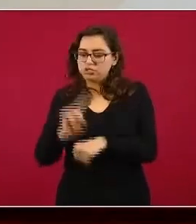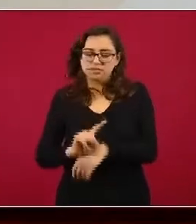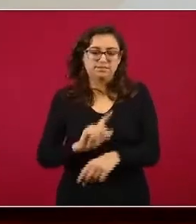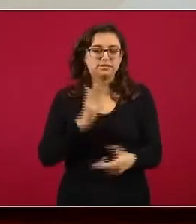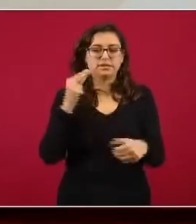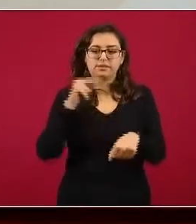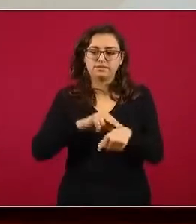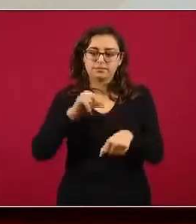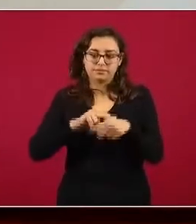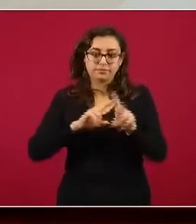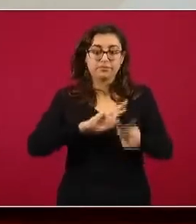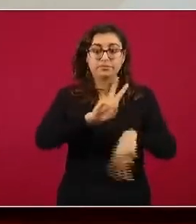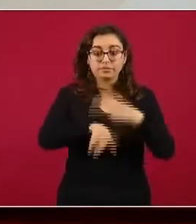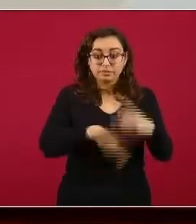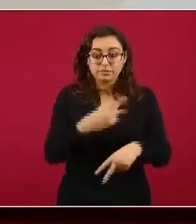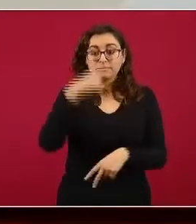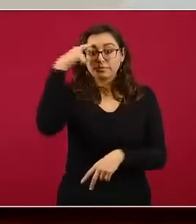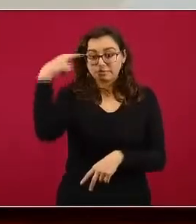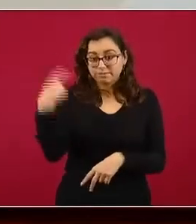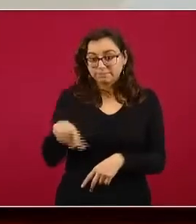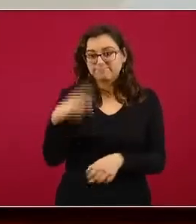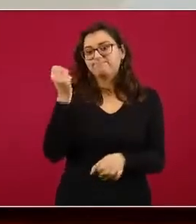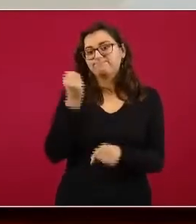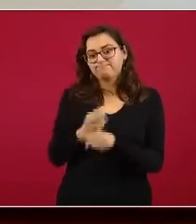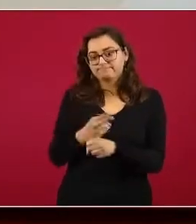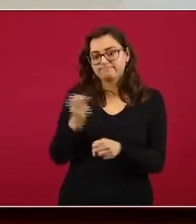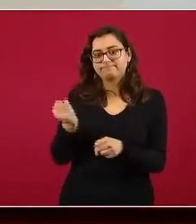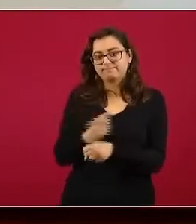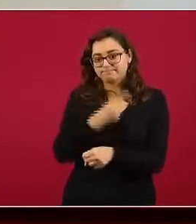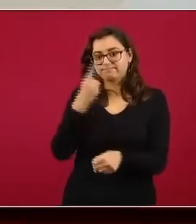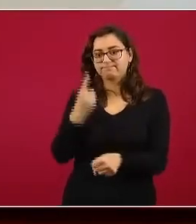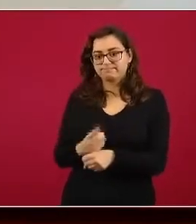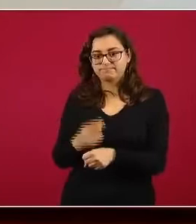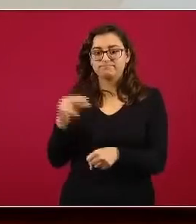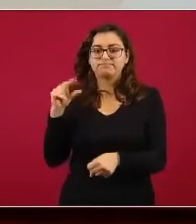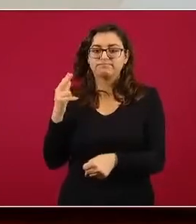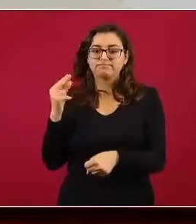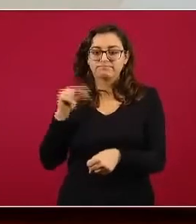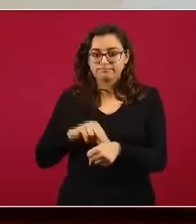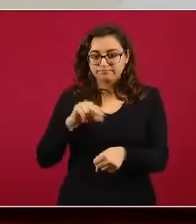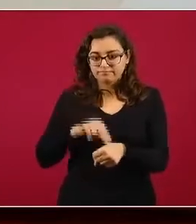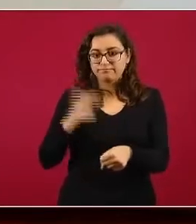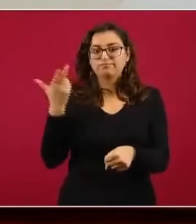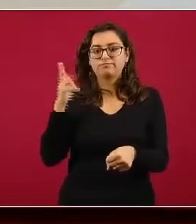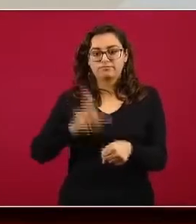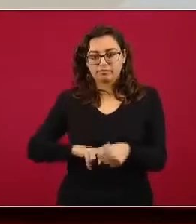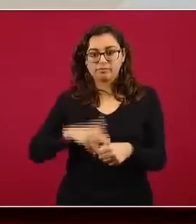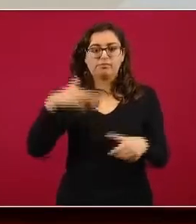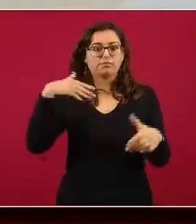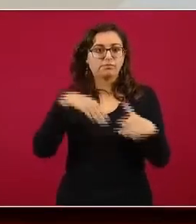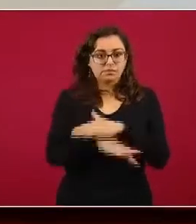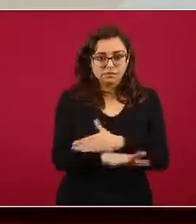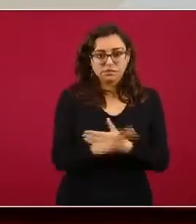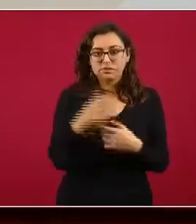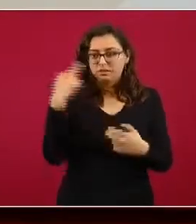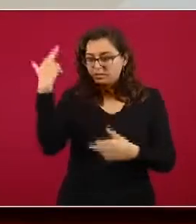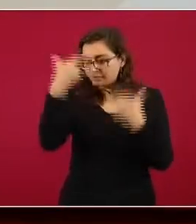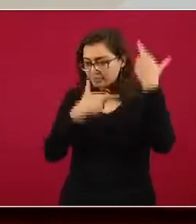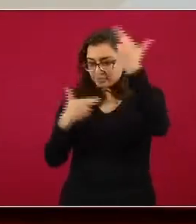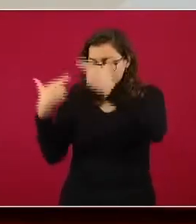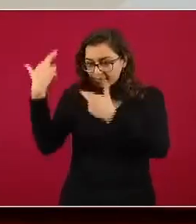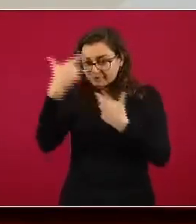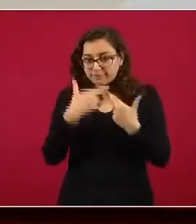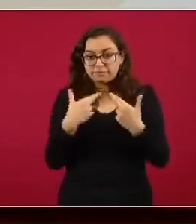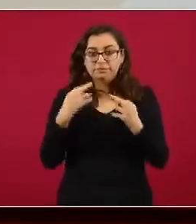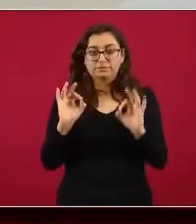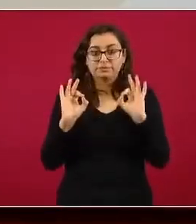síntomas, para que tengan la mejor oportunidad de llegar a una unidad hospitalaria, que puedan recibir una valoración en un servicio